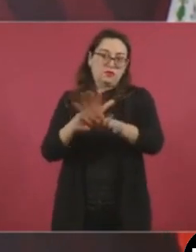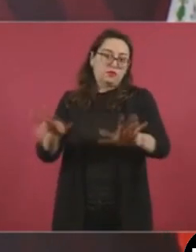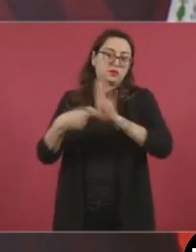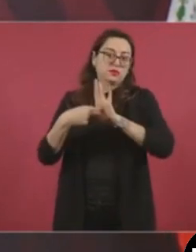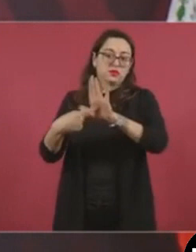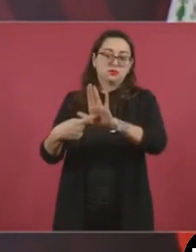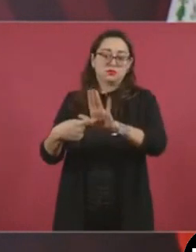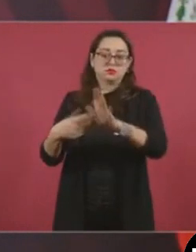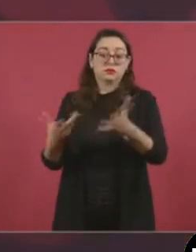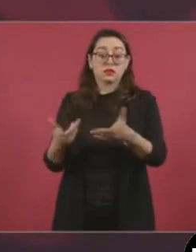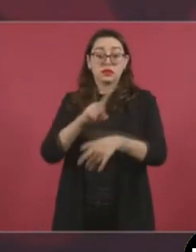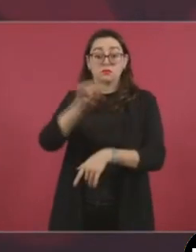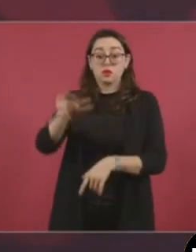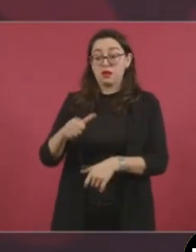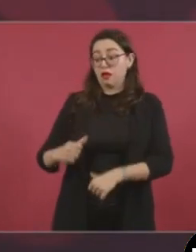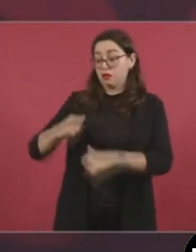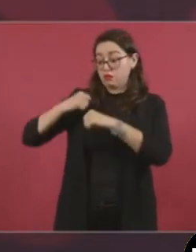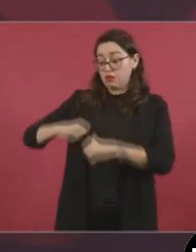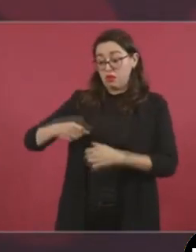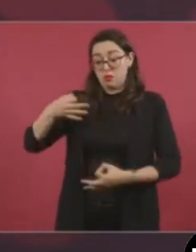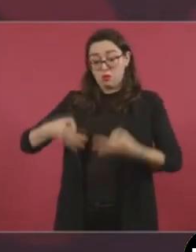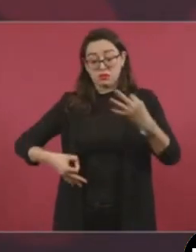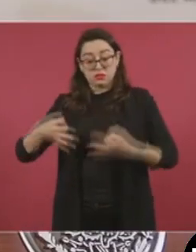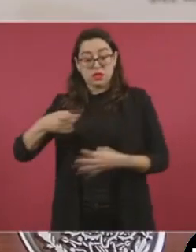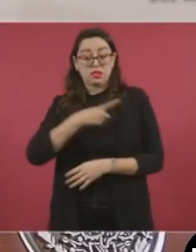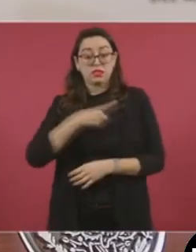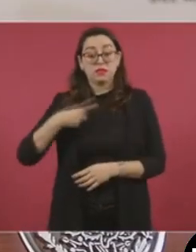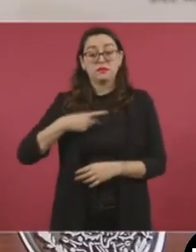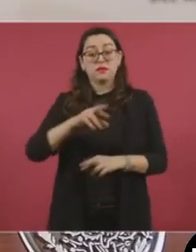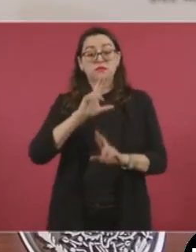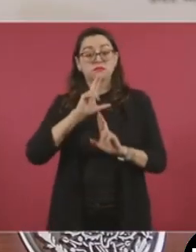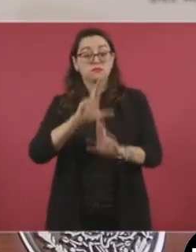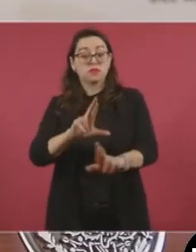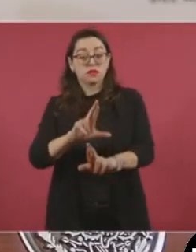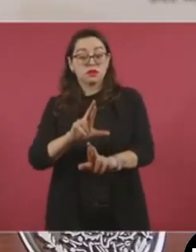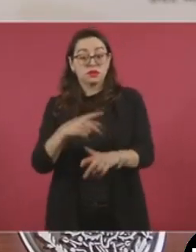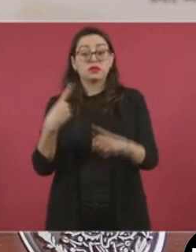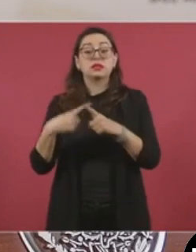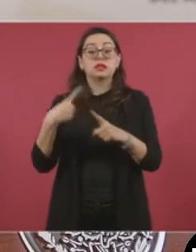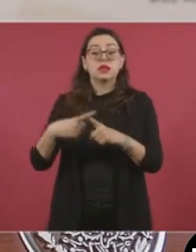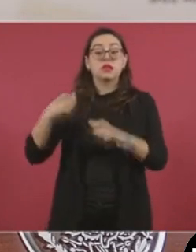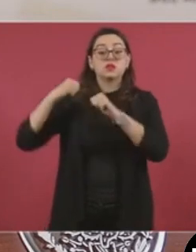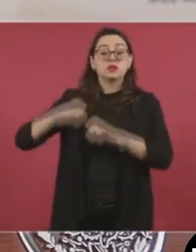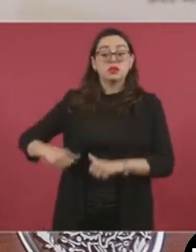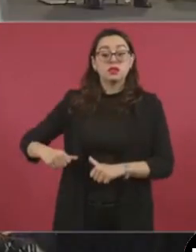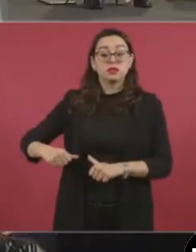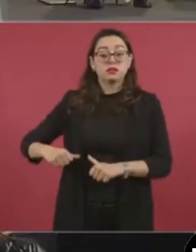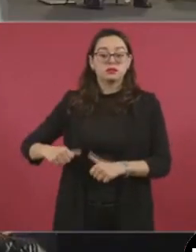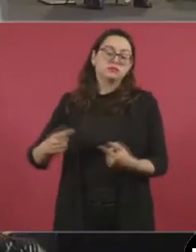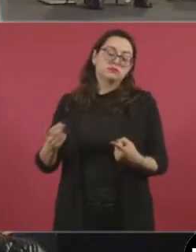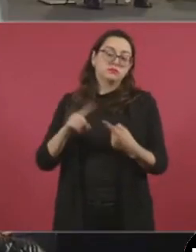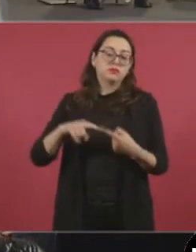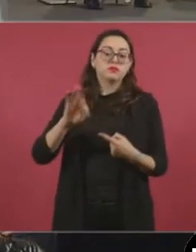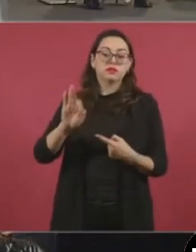información y que la autoridad competente sea la que resuelva. ¿Quiénes son los que deben de resolver? Pues